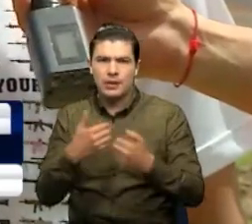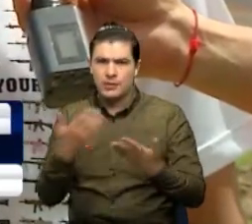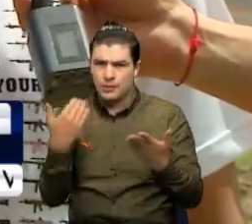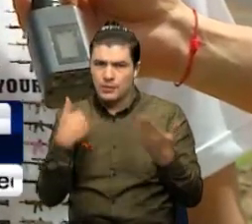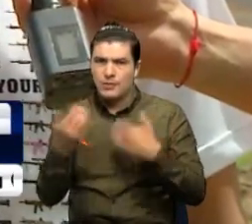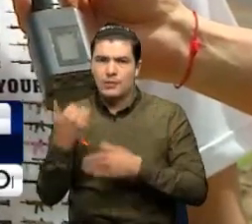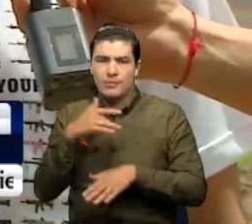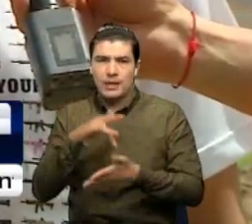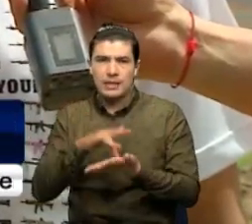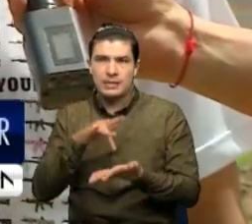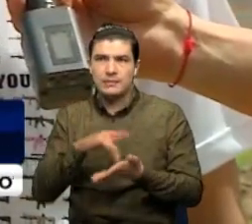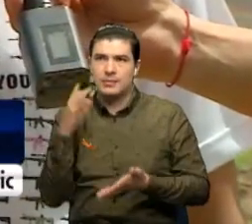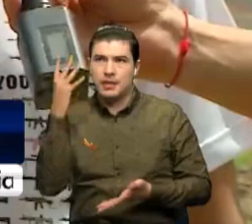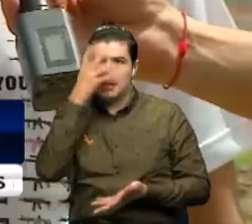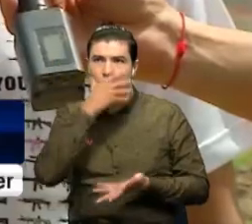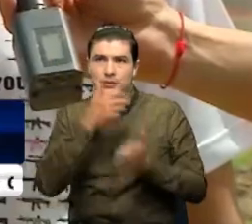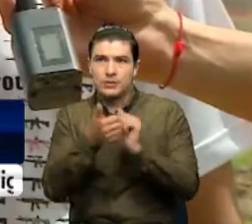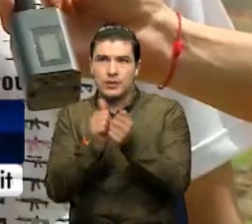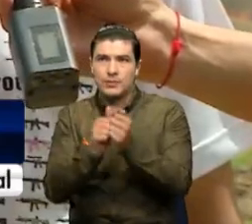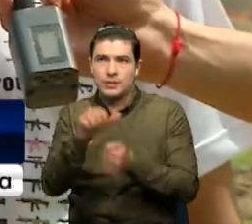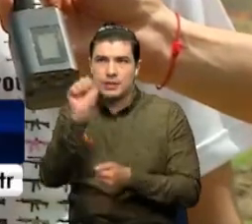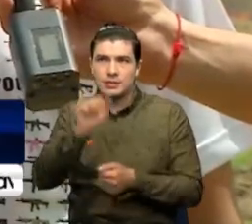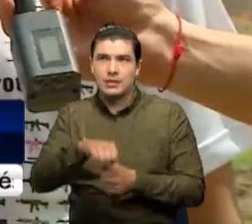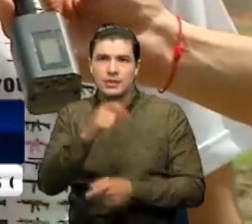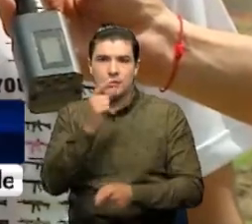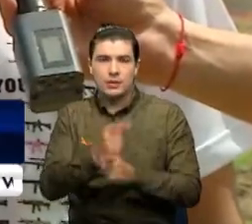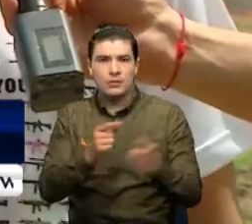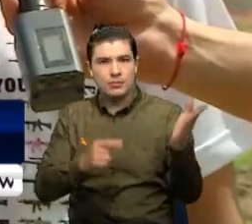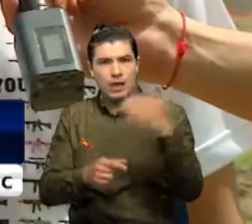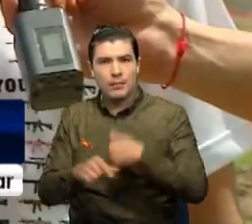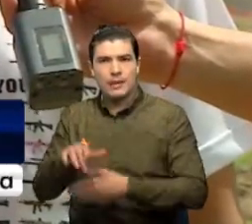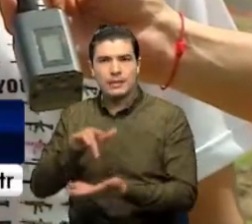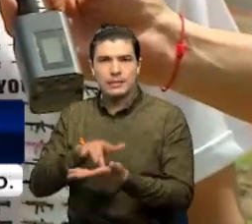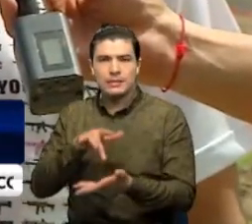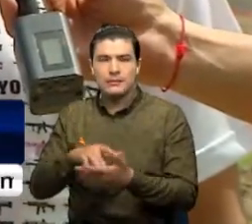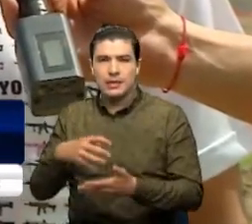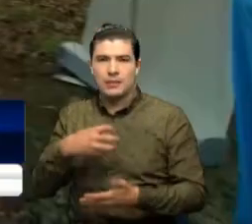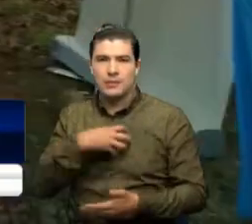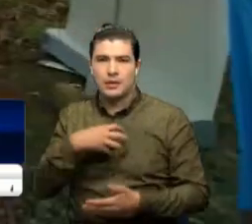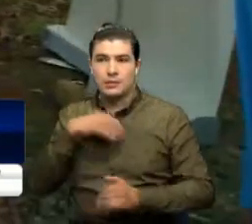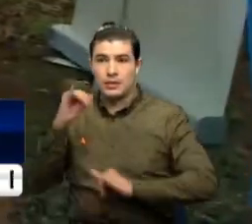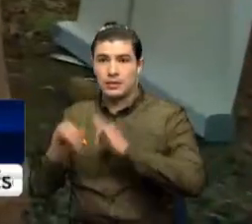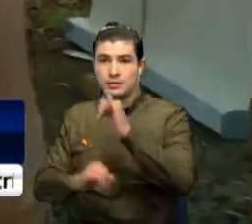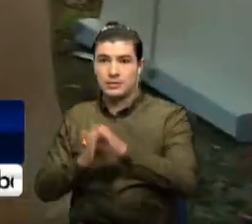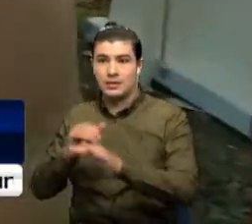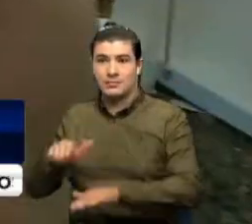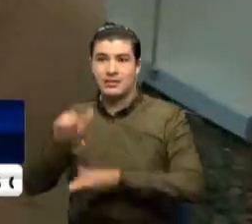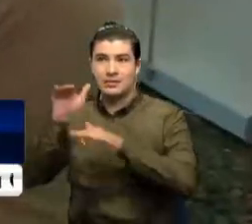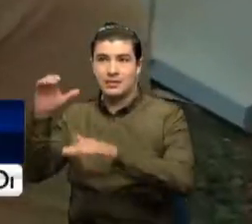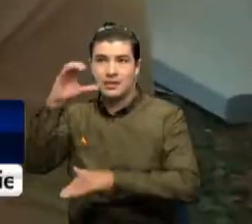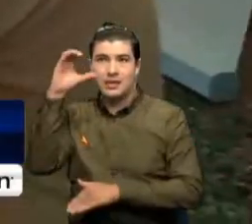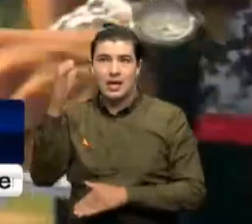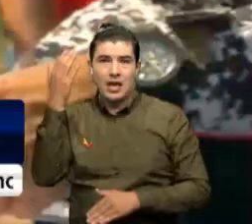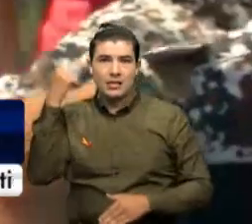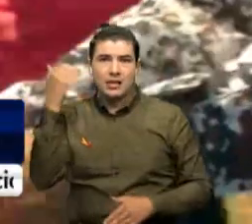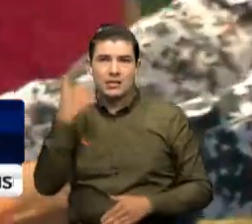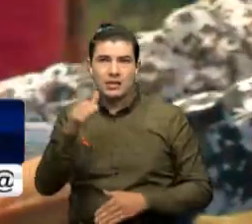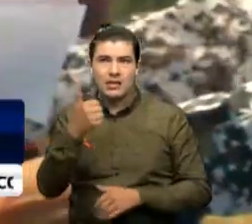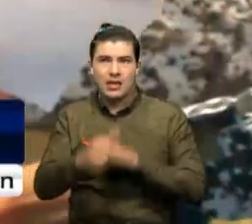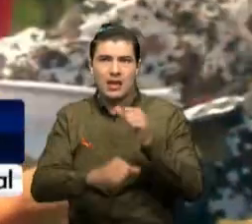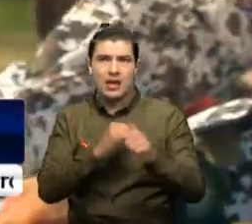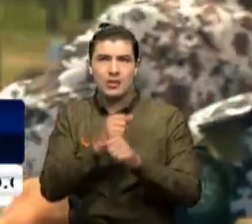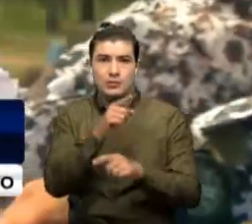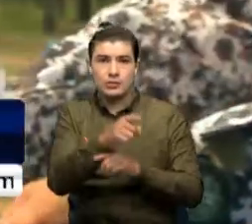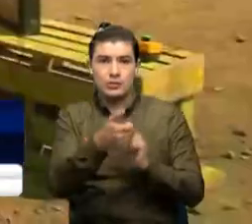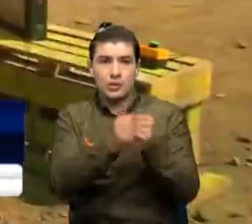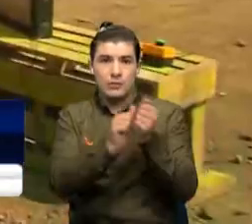que participen de este lindo deporte y salgan a un evento de talla mundial a representar a Colombia. Desde hace 10 años, el Airsoft,